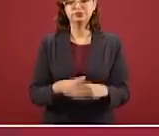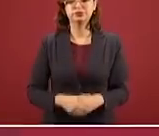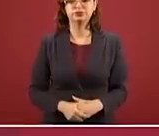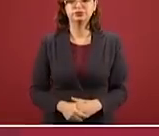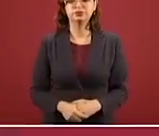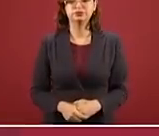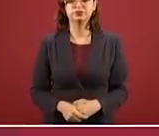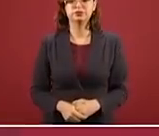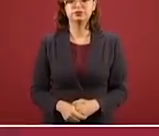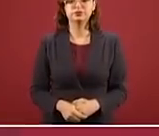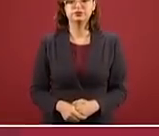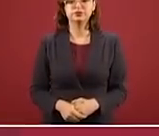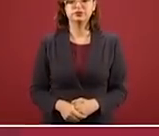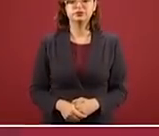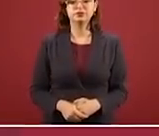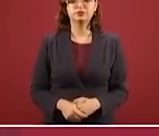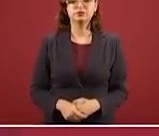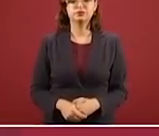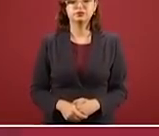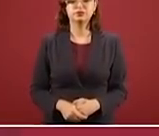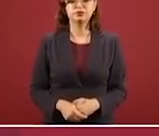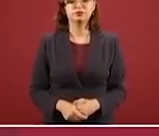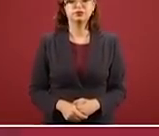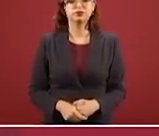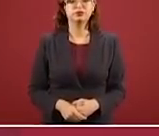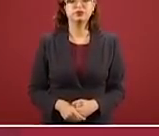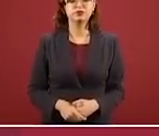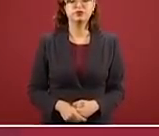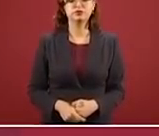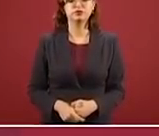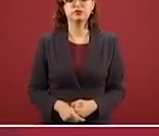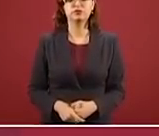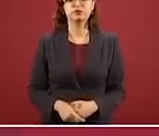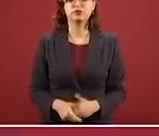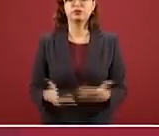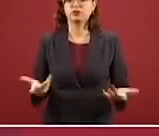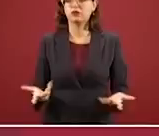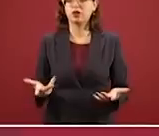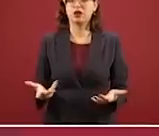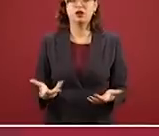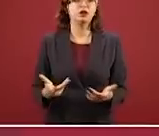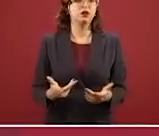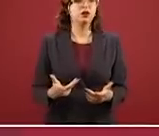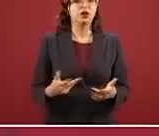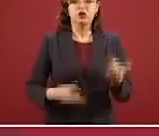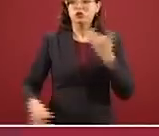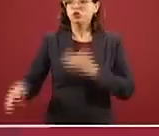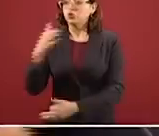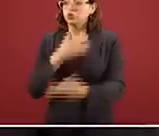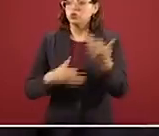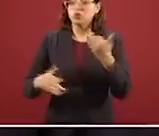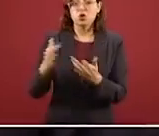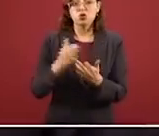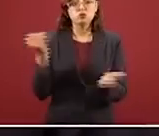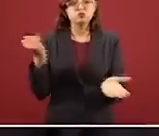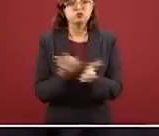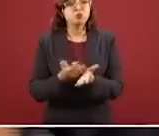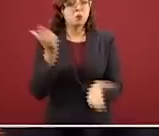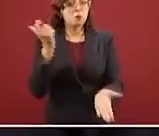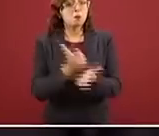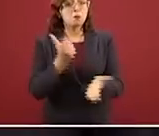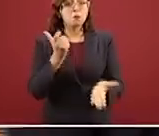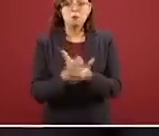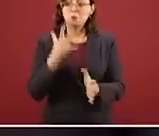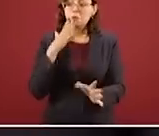Si todos cumplen con su responsabilidad de contribuir y